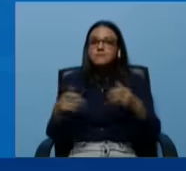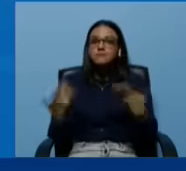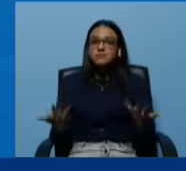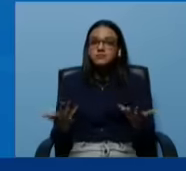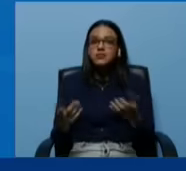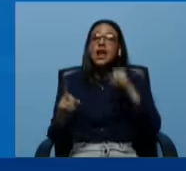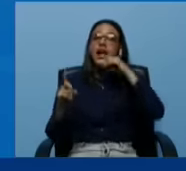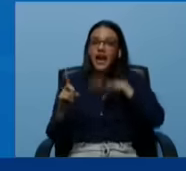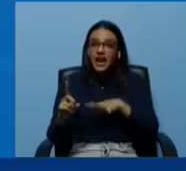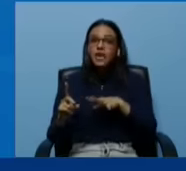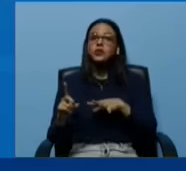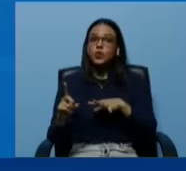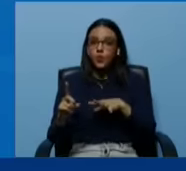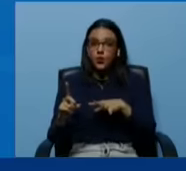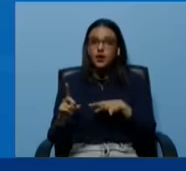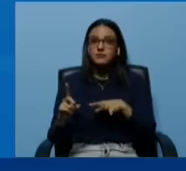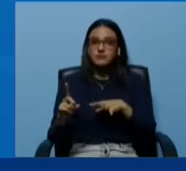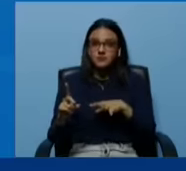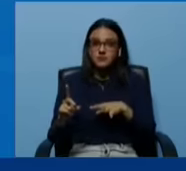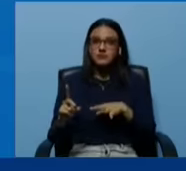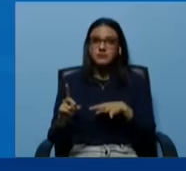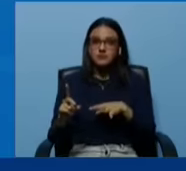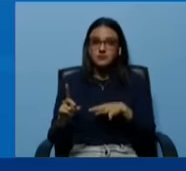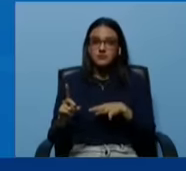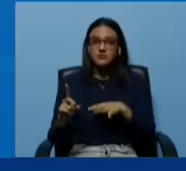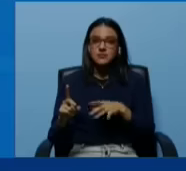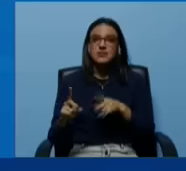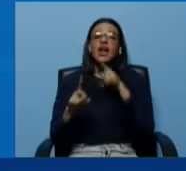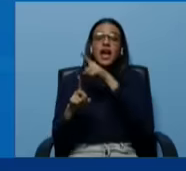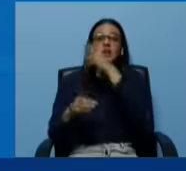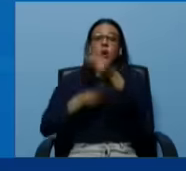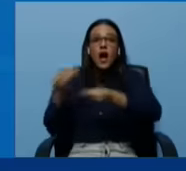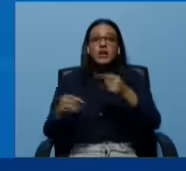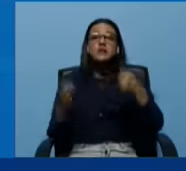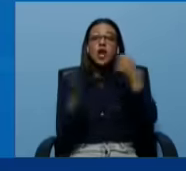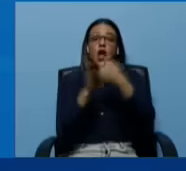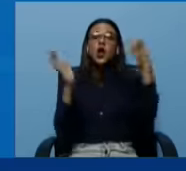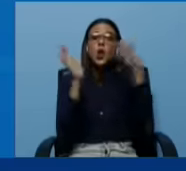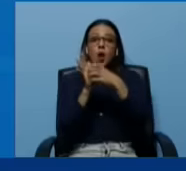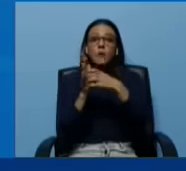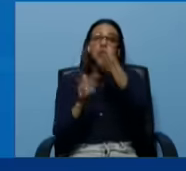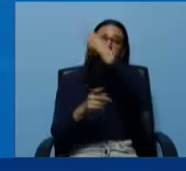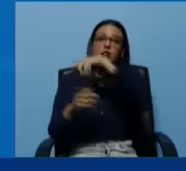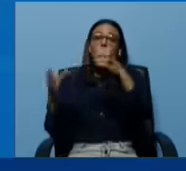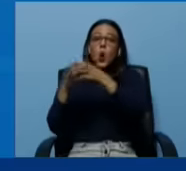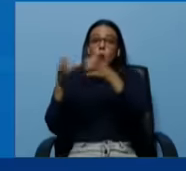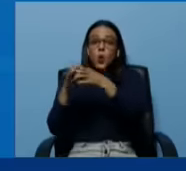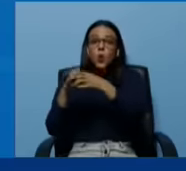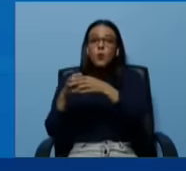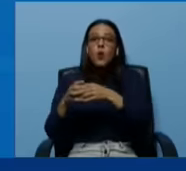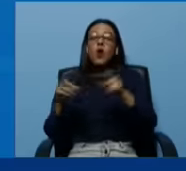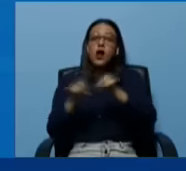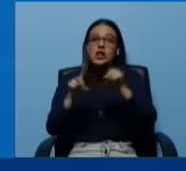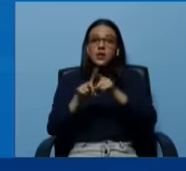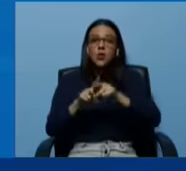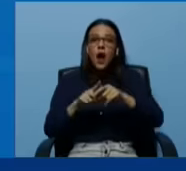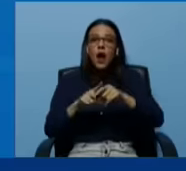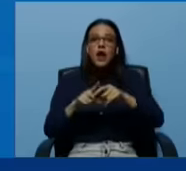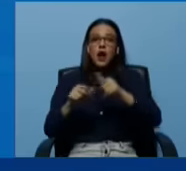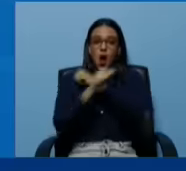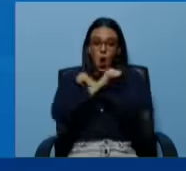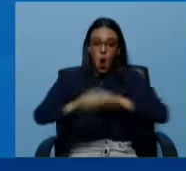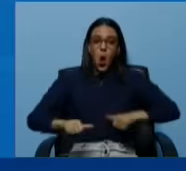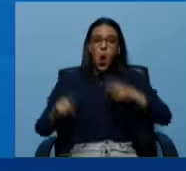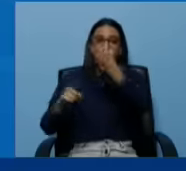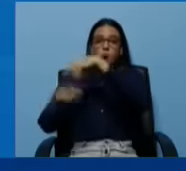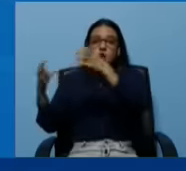Así quedó registrado. Ese golpe lo dieron, el comando del golpe estuvo en un